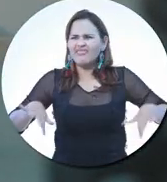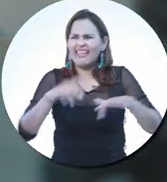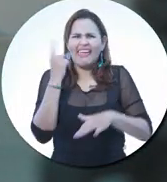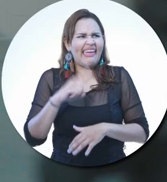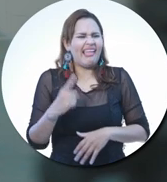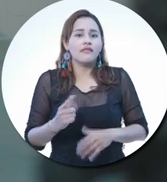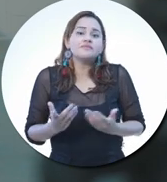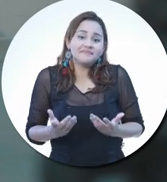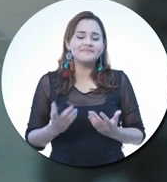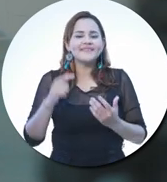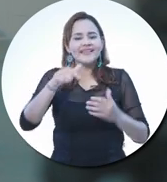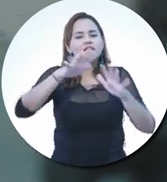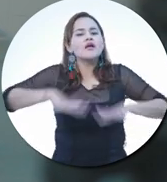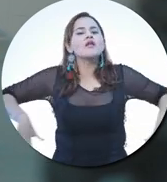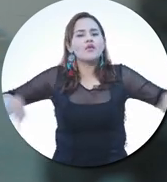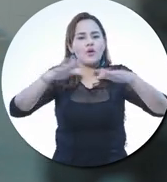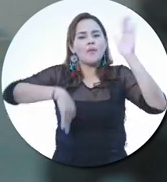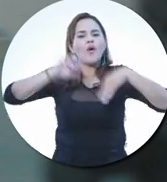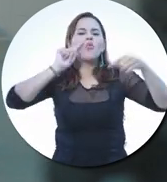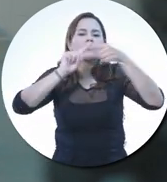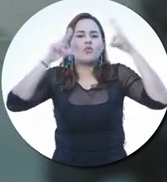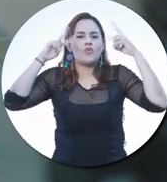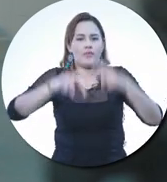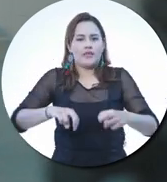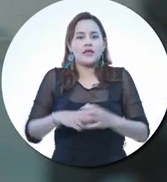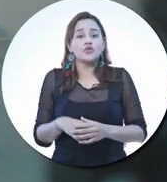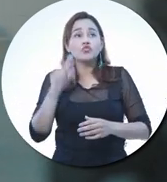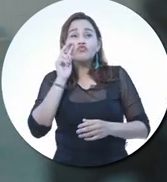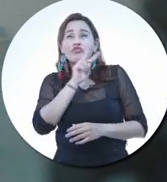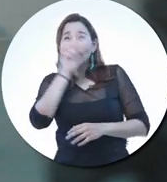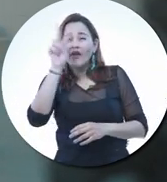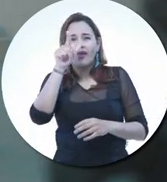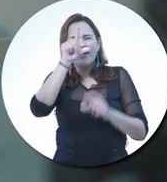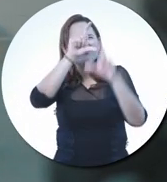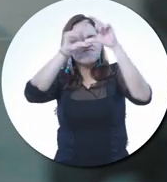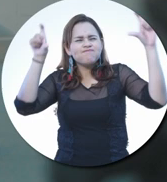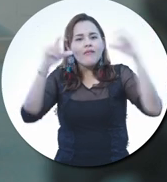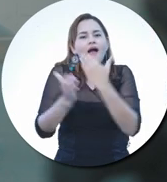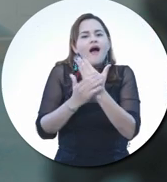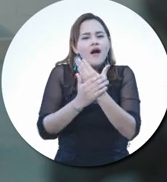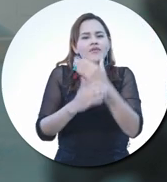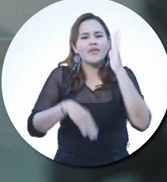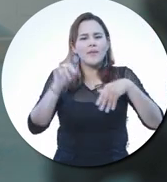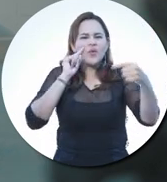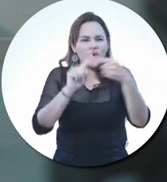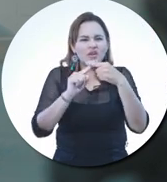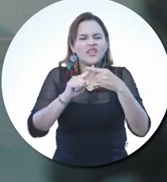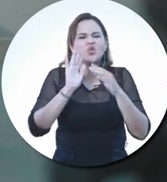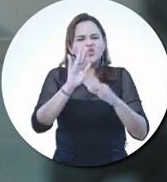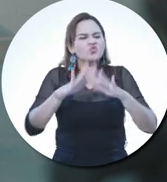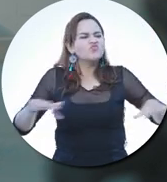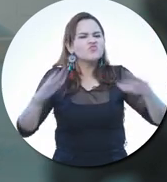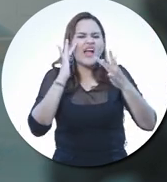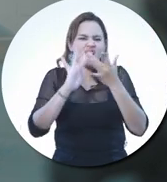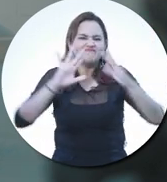¿Y este lugar? Este es uno de los espacios destinados a la investigación. Y si miras el tablero, entenderás que hay muchos